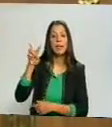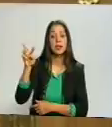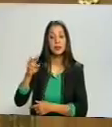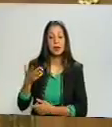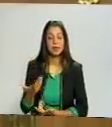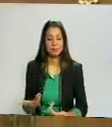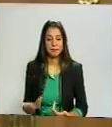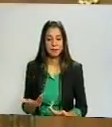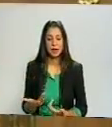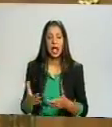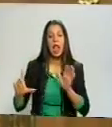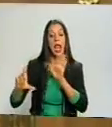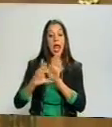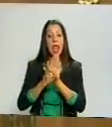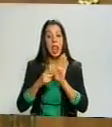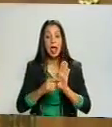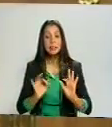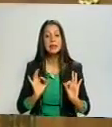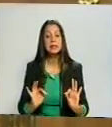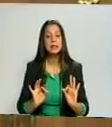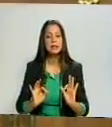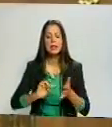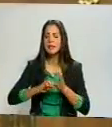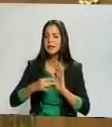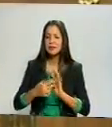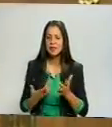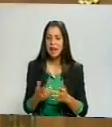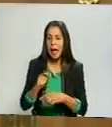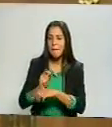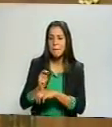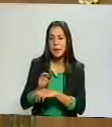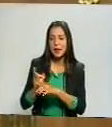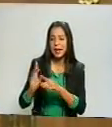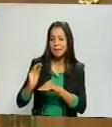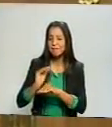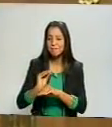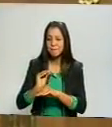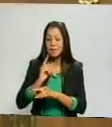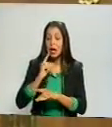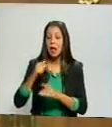del régimen tributario para el desarrollo soberano del arco minero es